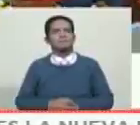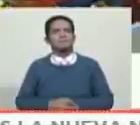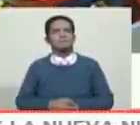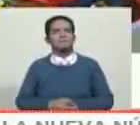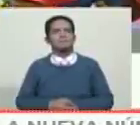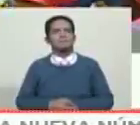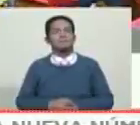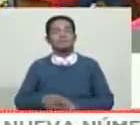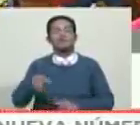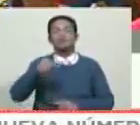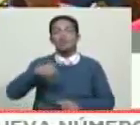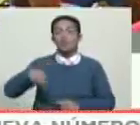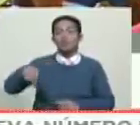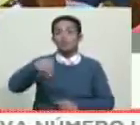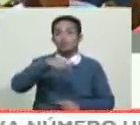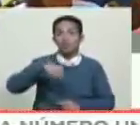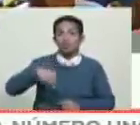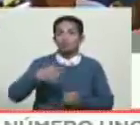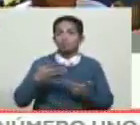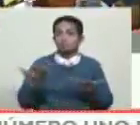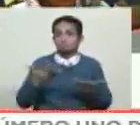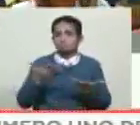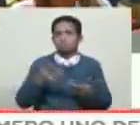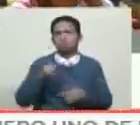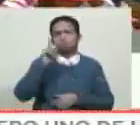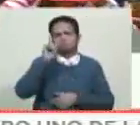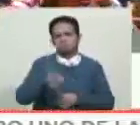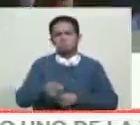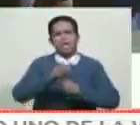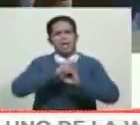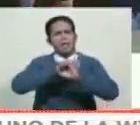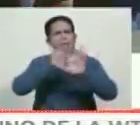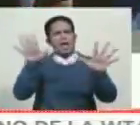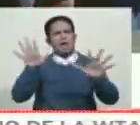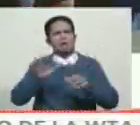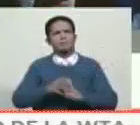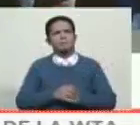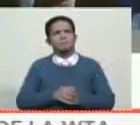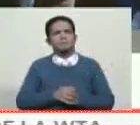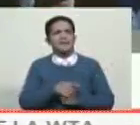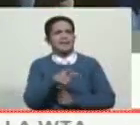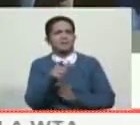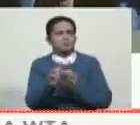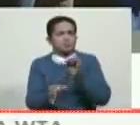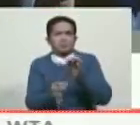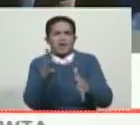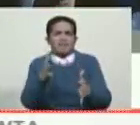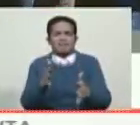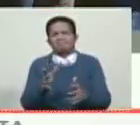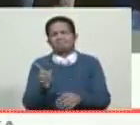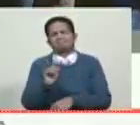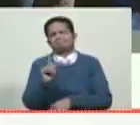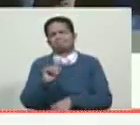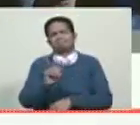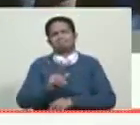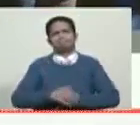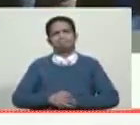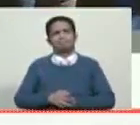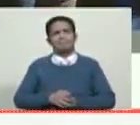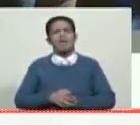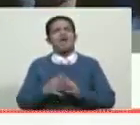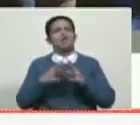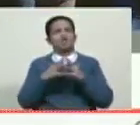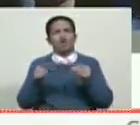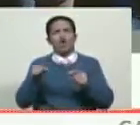Y nosotros debemos estar claros que nada de eso es casual. Todo eso está dentro